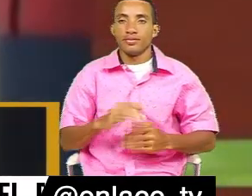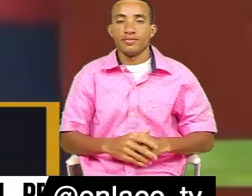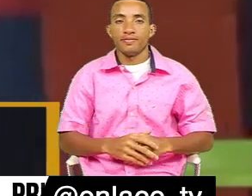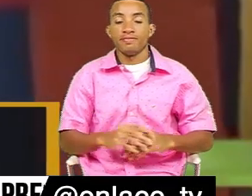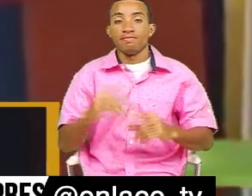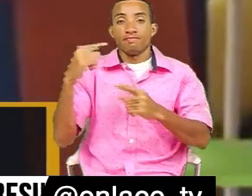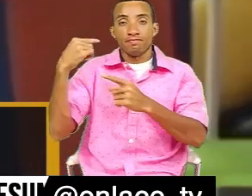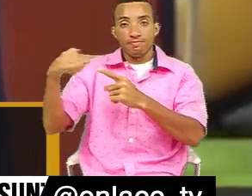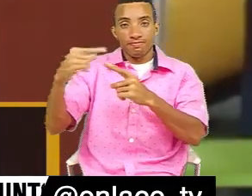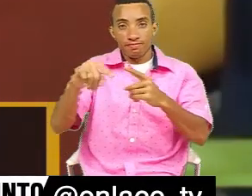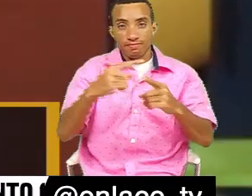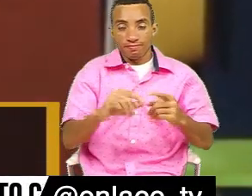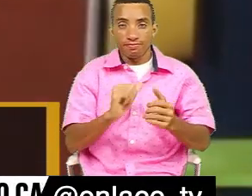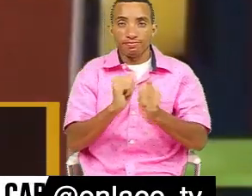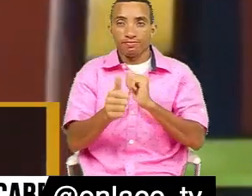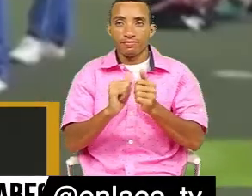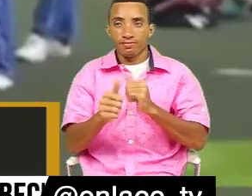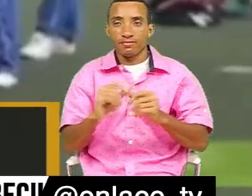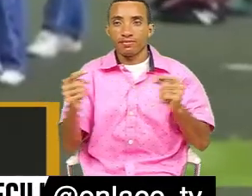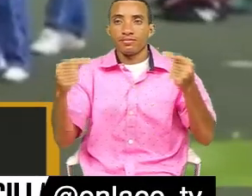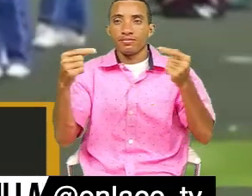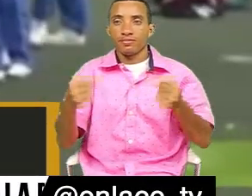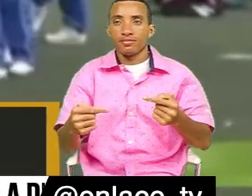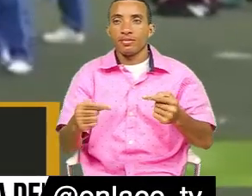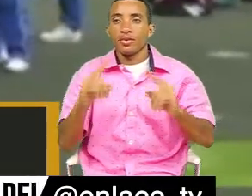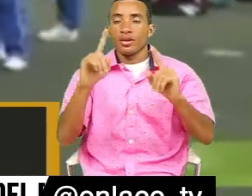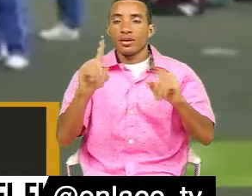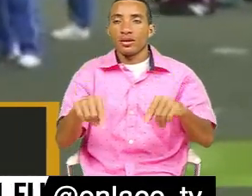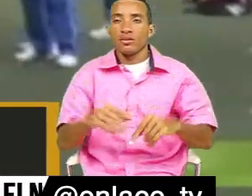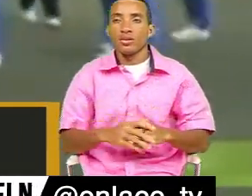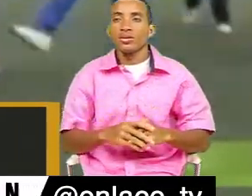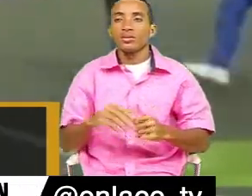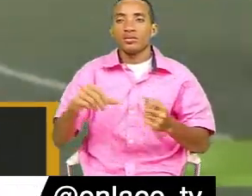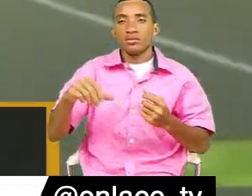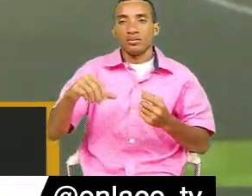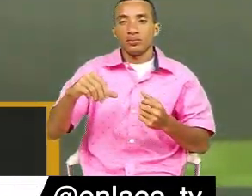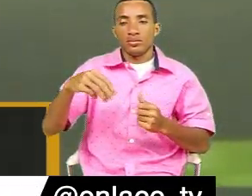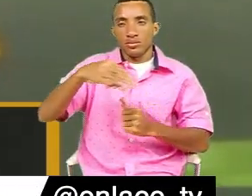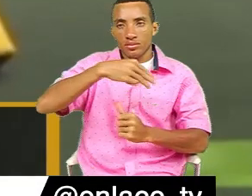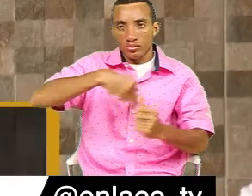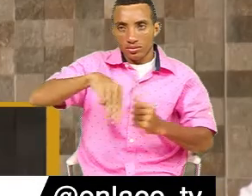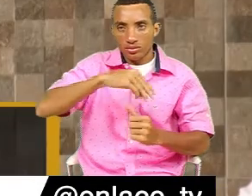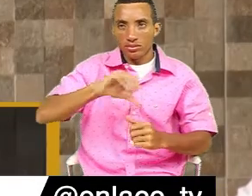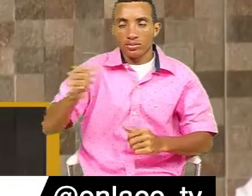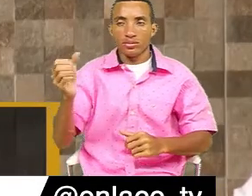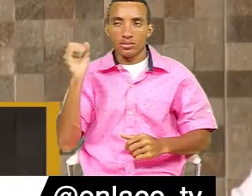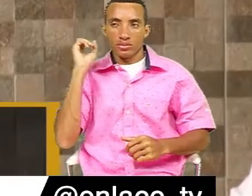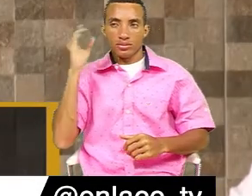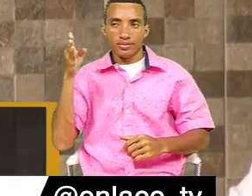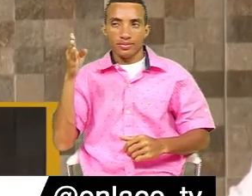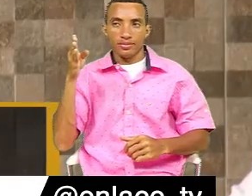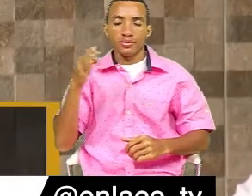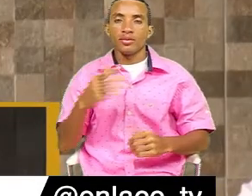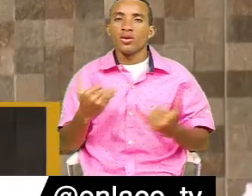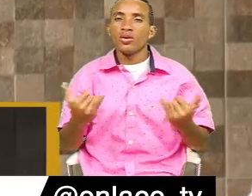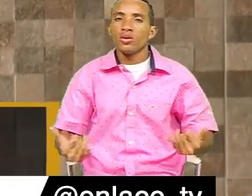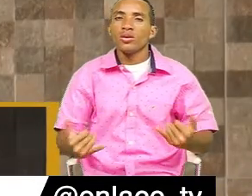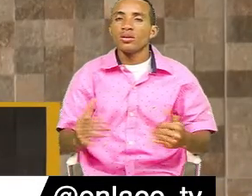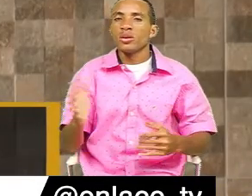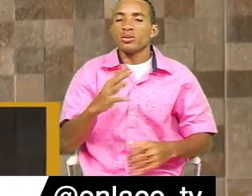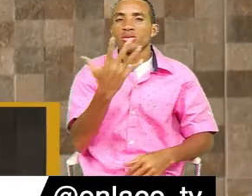disciplinas deportivas estarán en competencia en escenarios de los clubes Miramar e Infantas. Contamos en este momento con aproximadamente